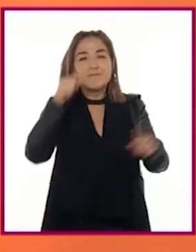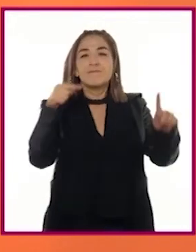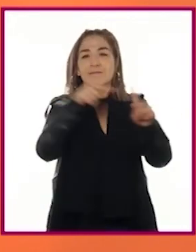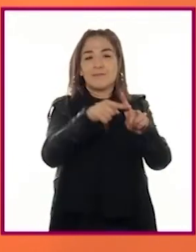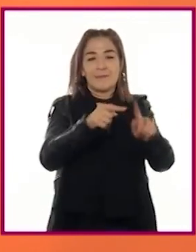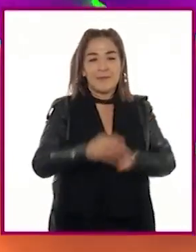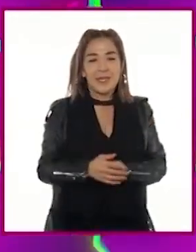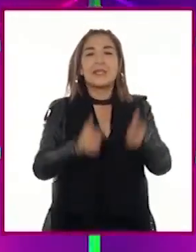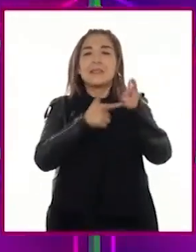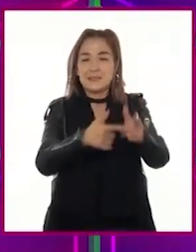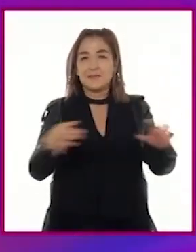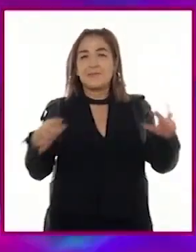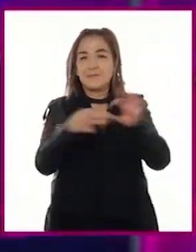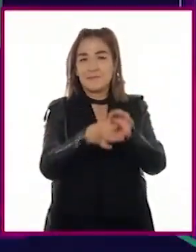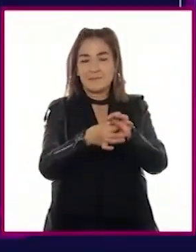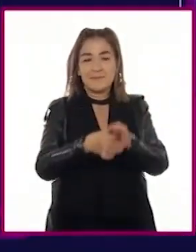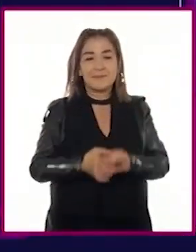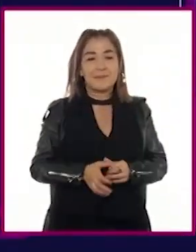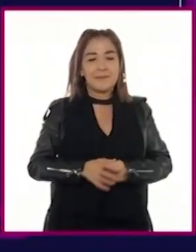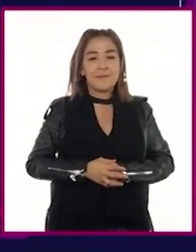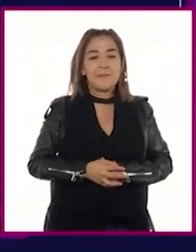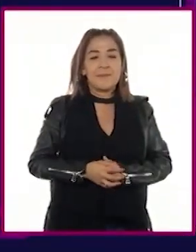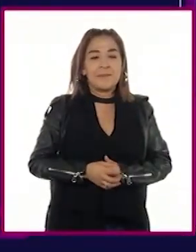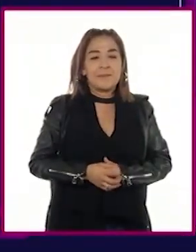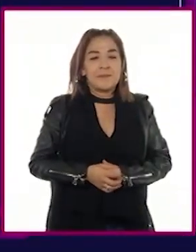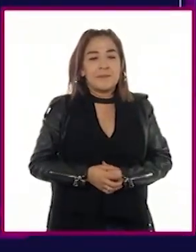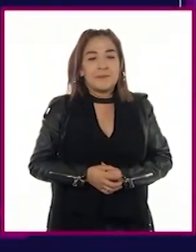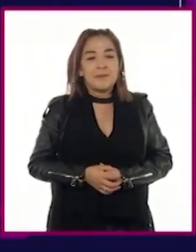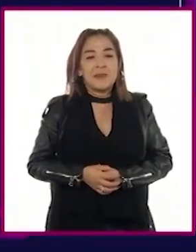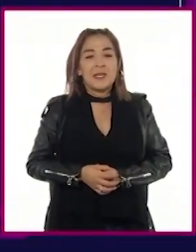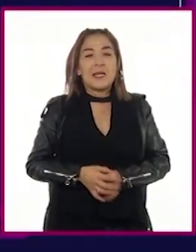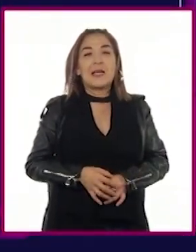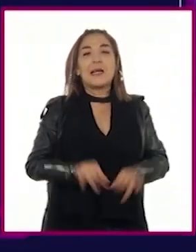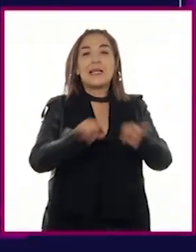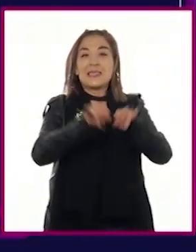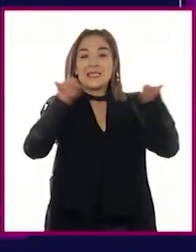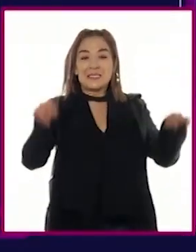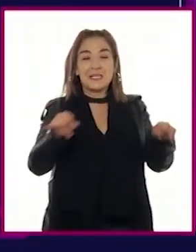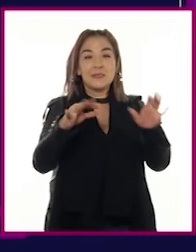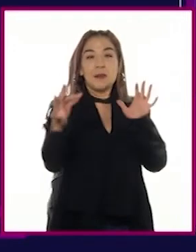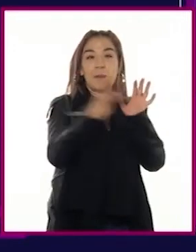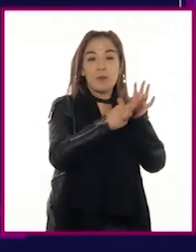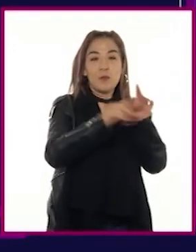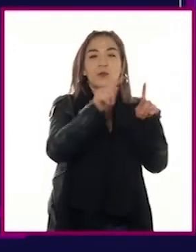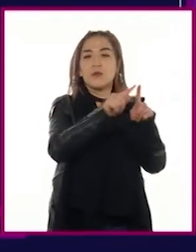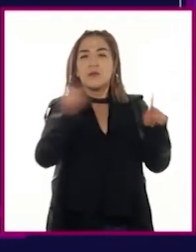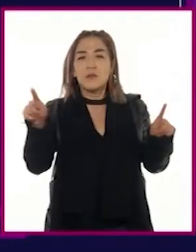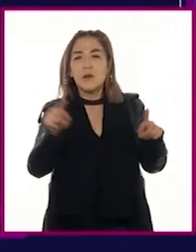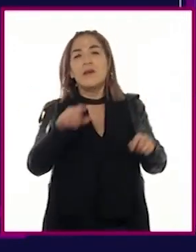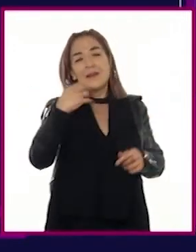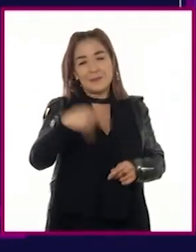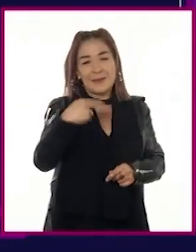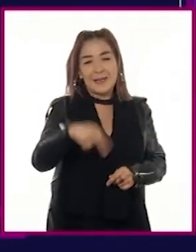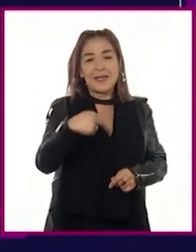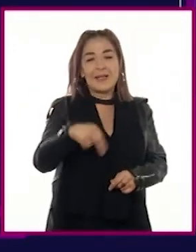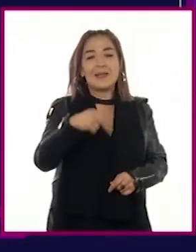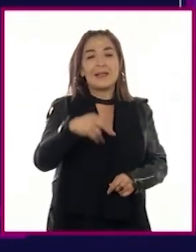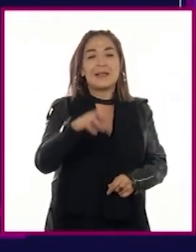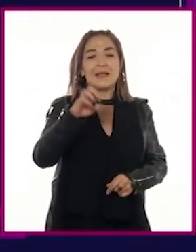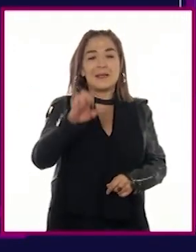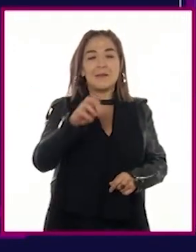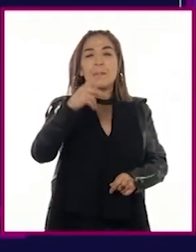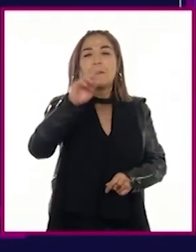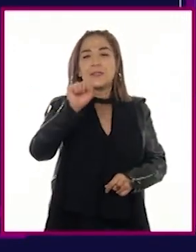Sigamos vinculando conceptos. La distancia entre un punto y una recta o segmento se obtiene trazando un